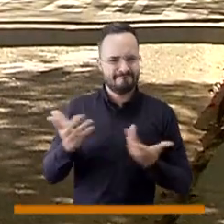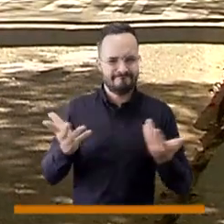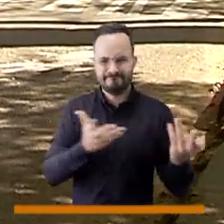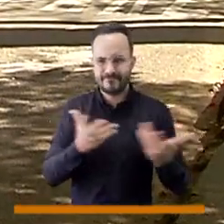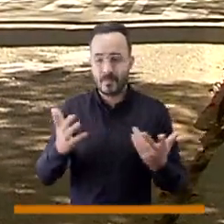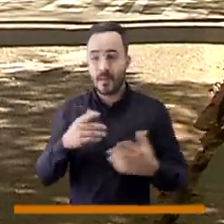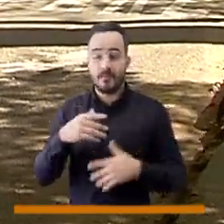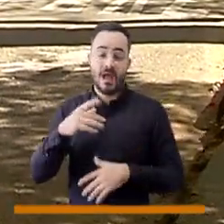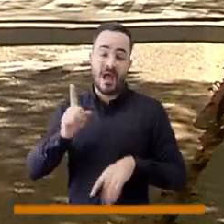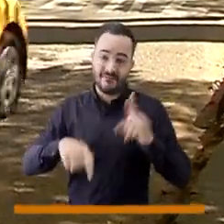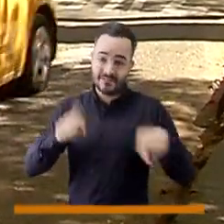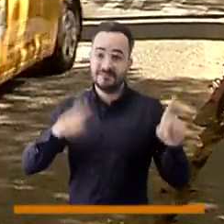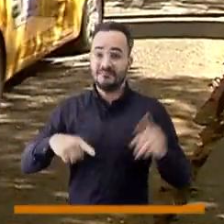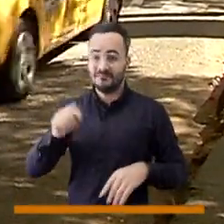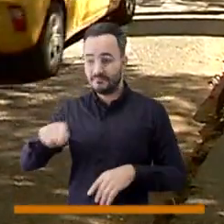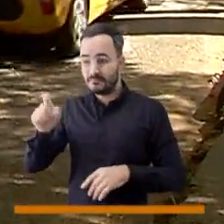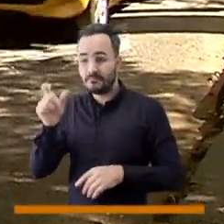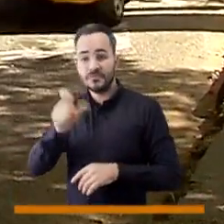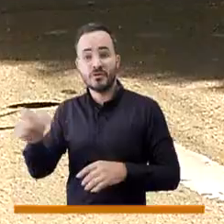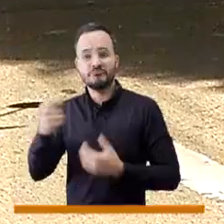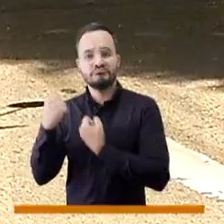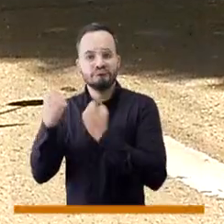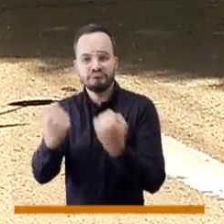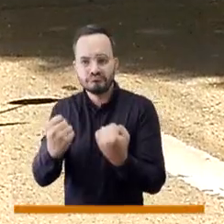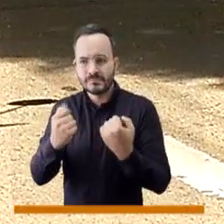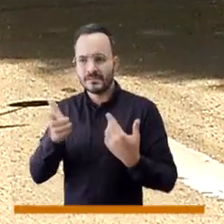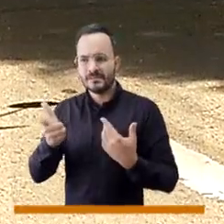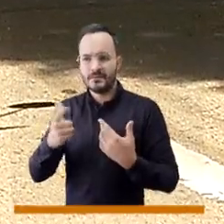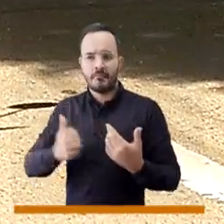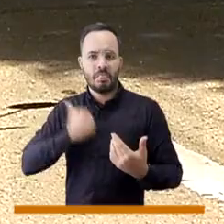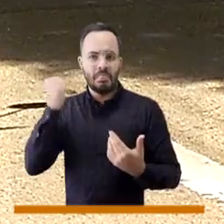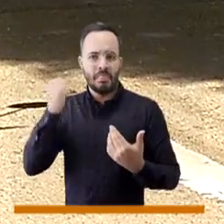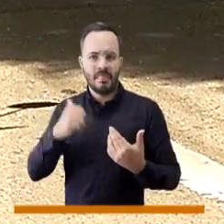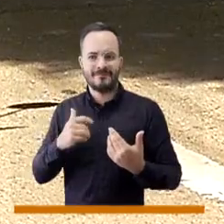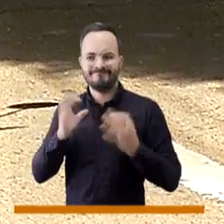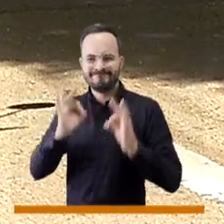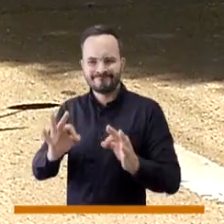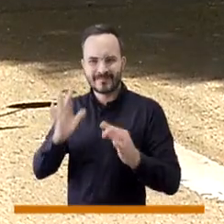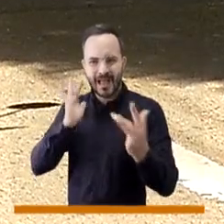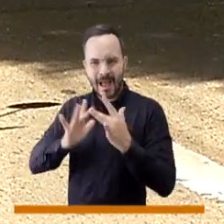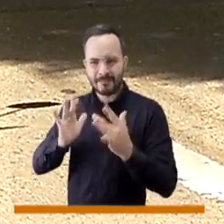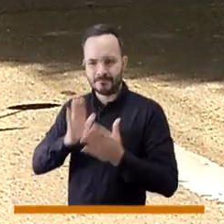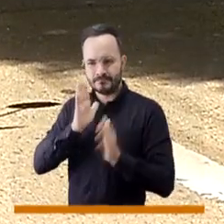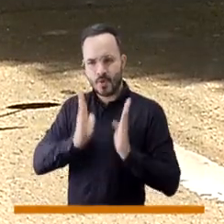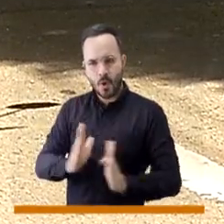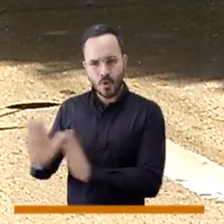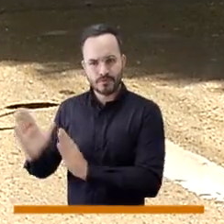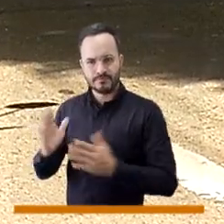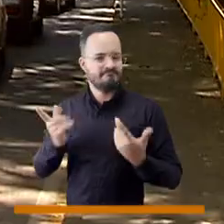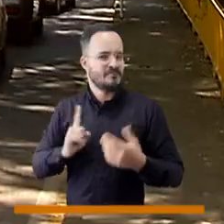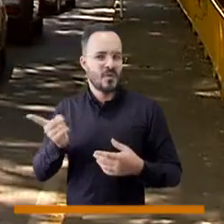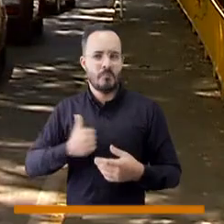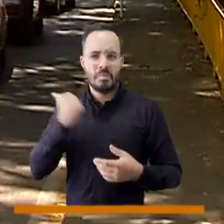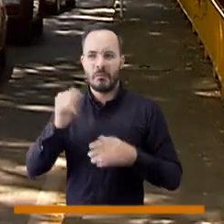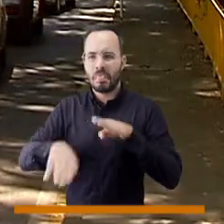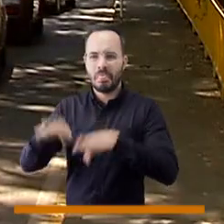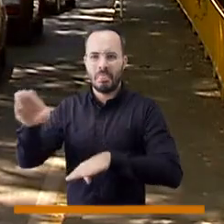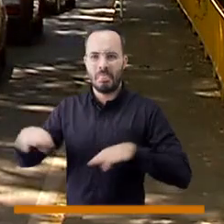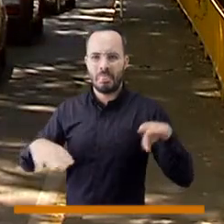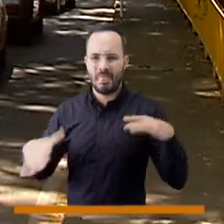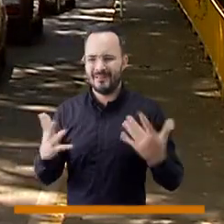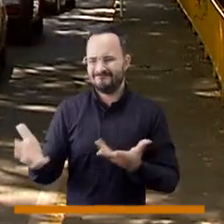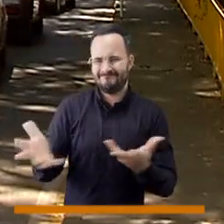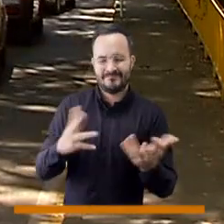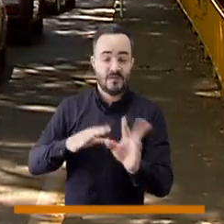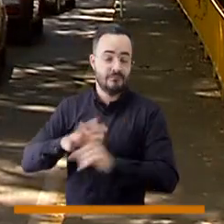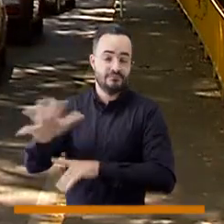también mal, se parquean en cualquier sitio, no hay zonas específicas para parqueo, entonces la gente deja sus vehículos en cualquier lado y el cierre de las